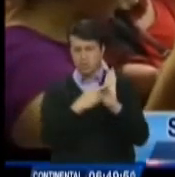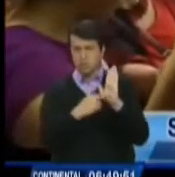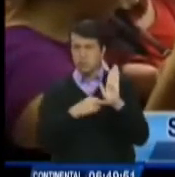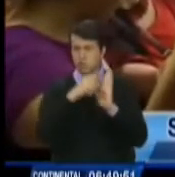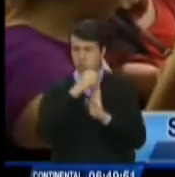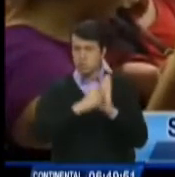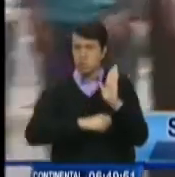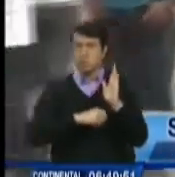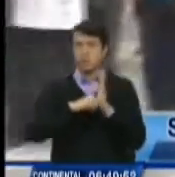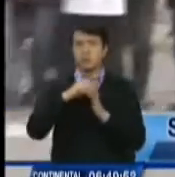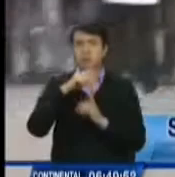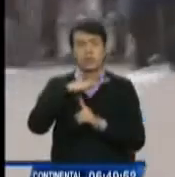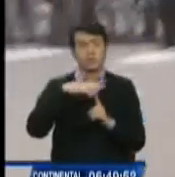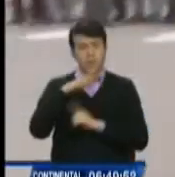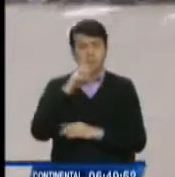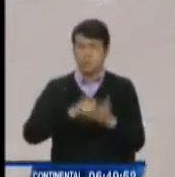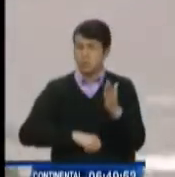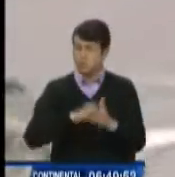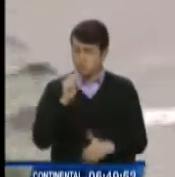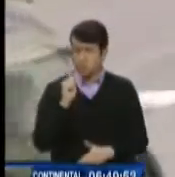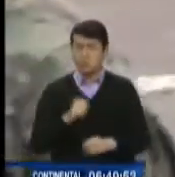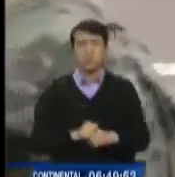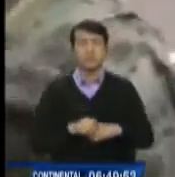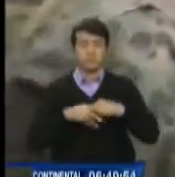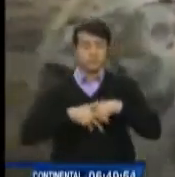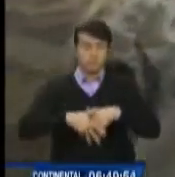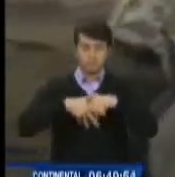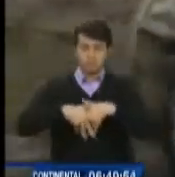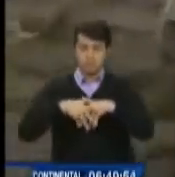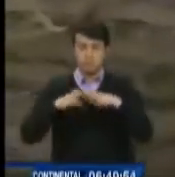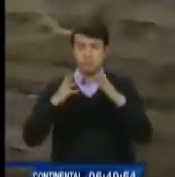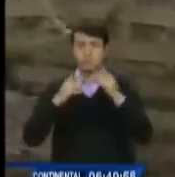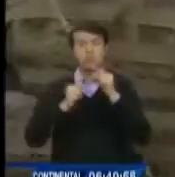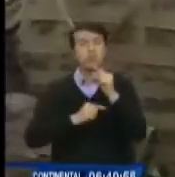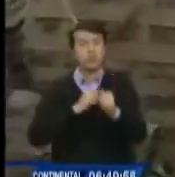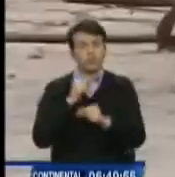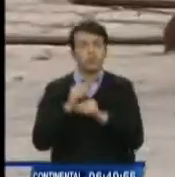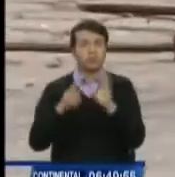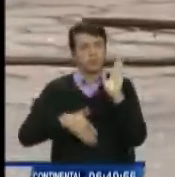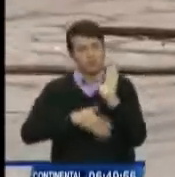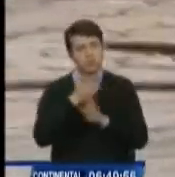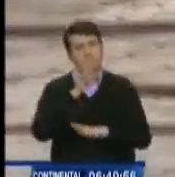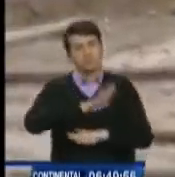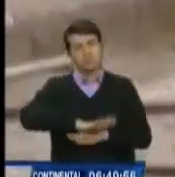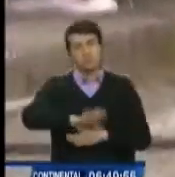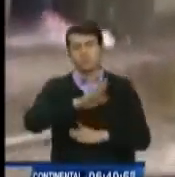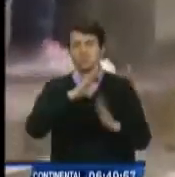que exige el Ministerio del Medio Ambiente. Y anunció que los manifestantes retornarán progresivamente a Taisha